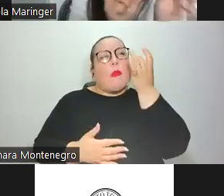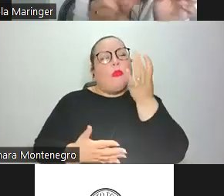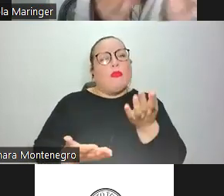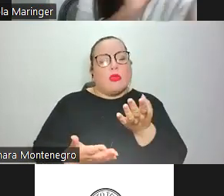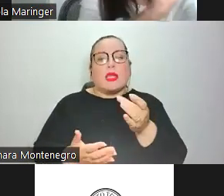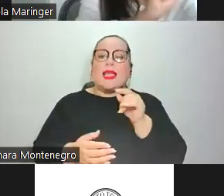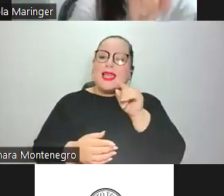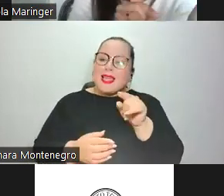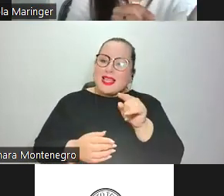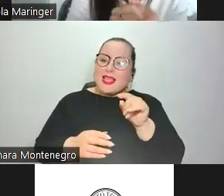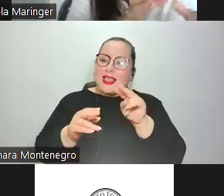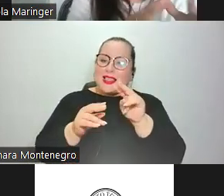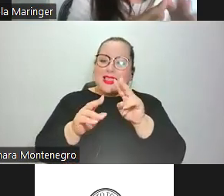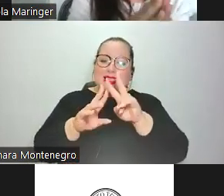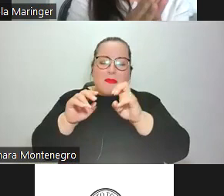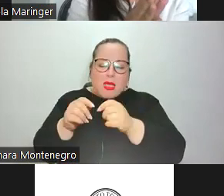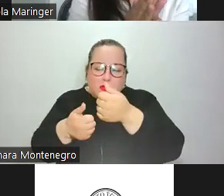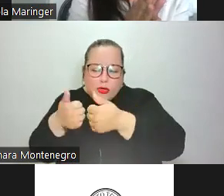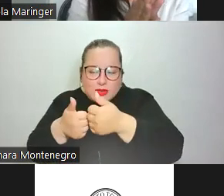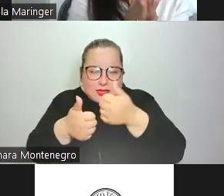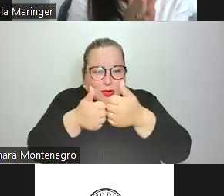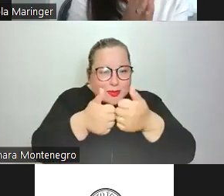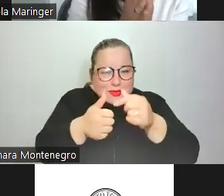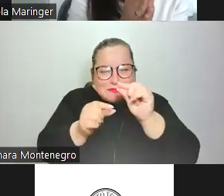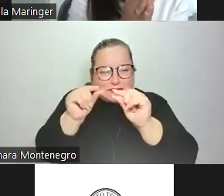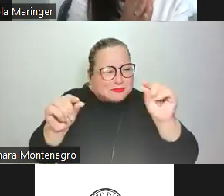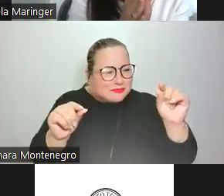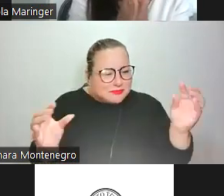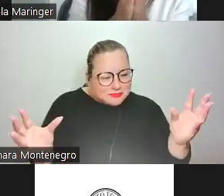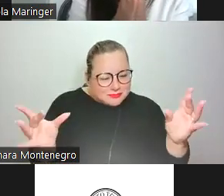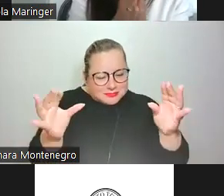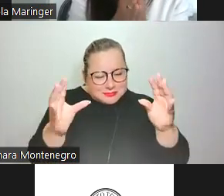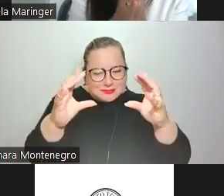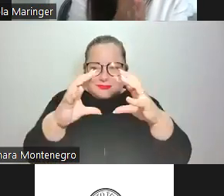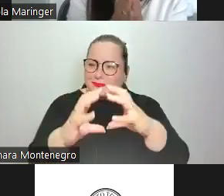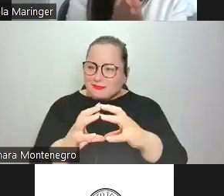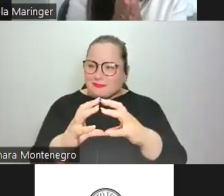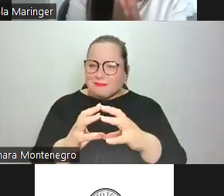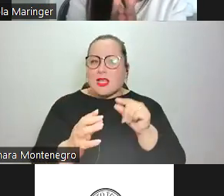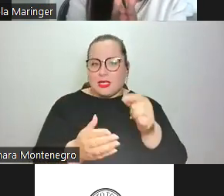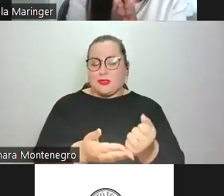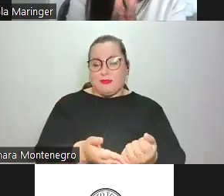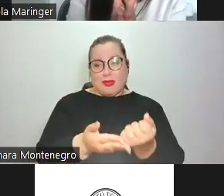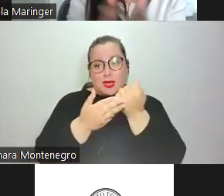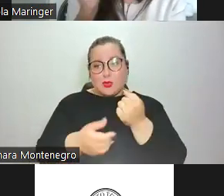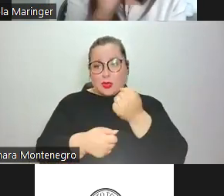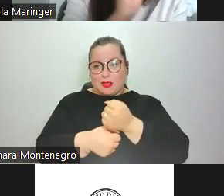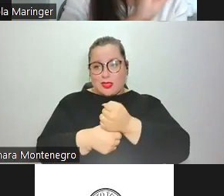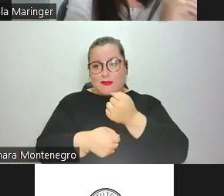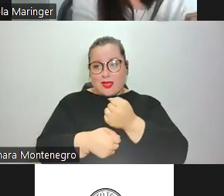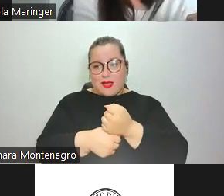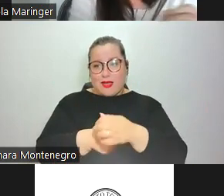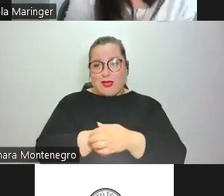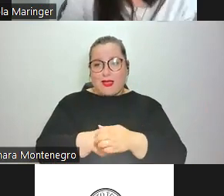de como de mini competencias y es una competencia que ayuda a trabajarla bastante